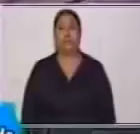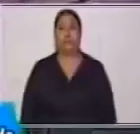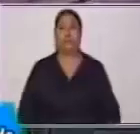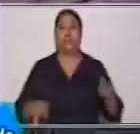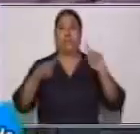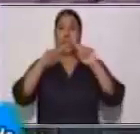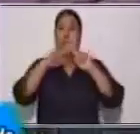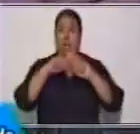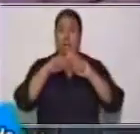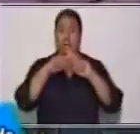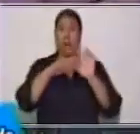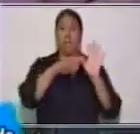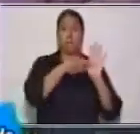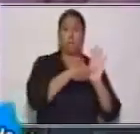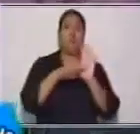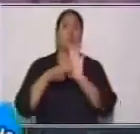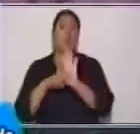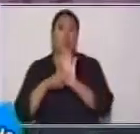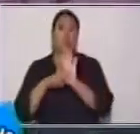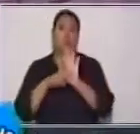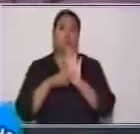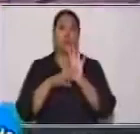X, menos y menos, más.